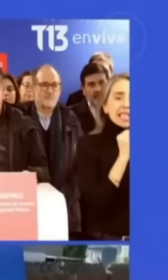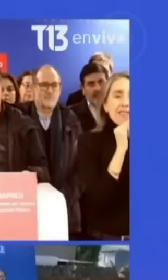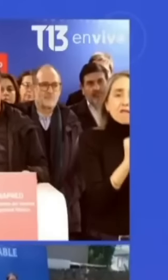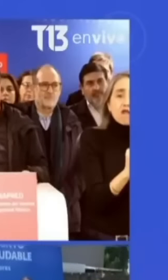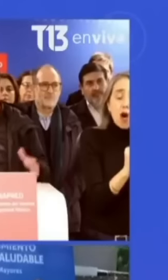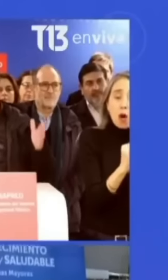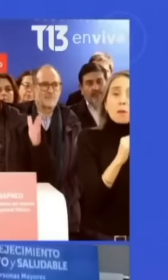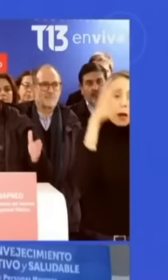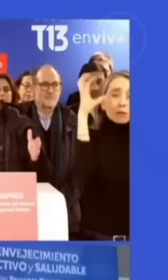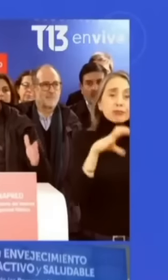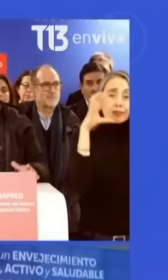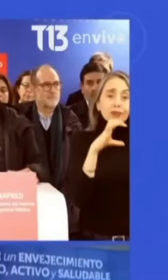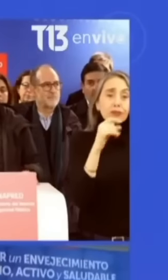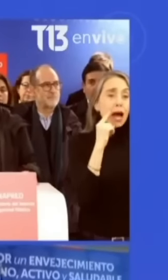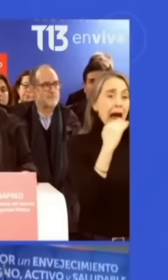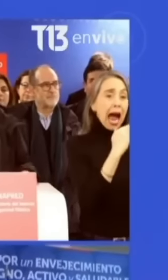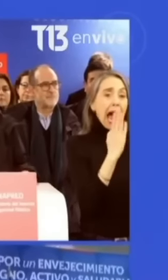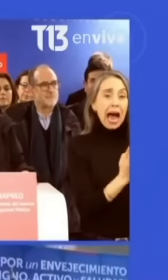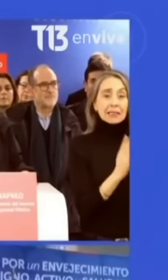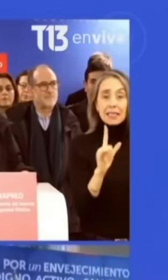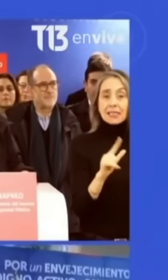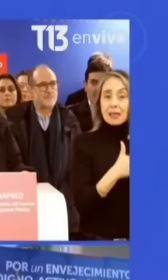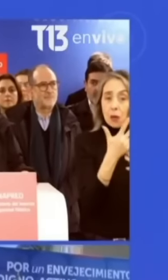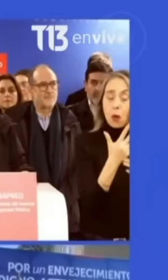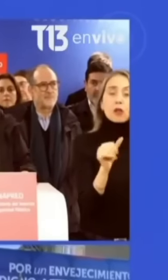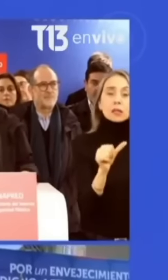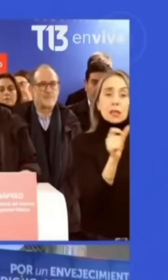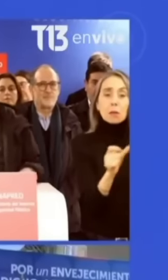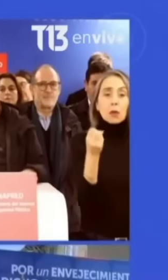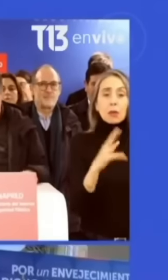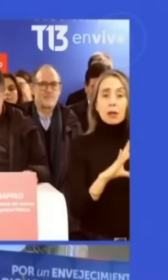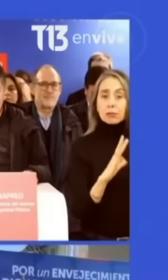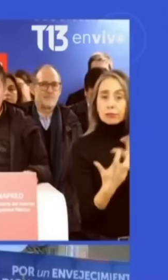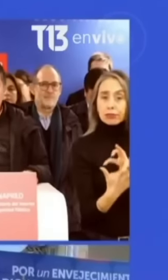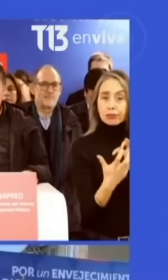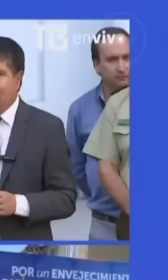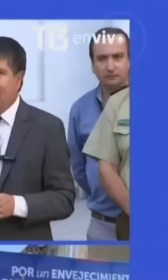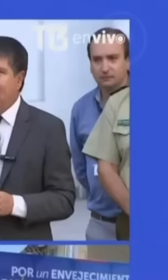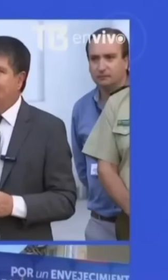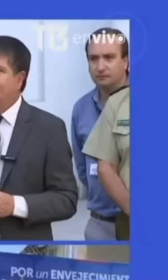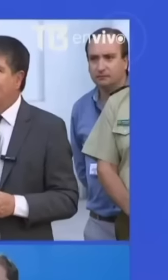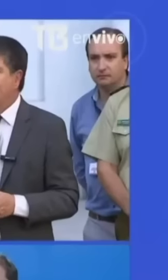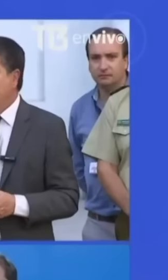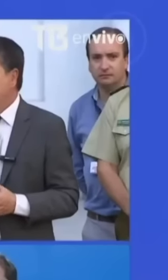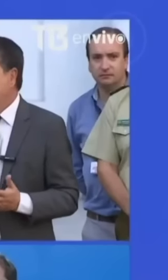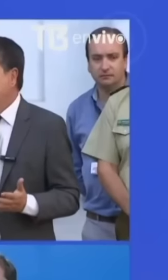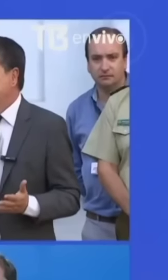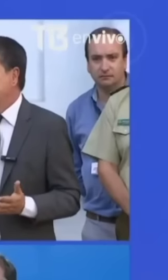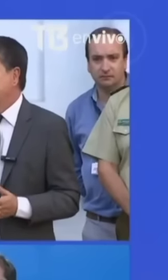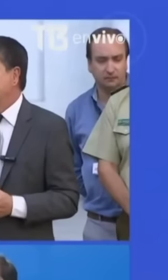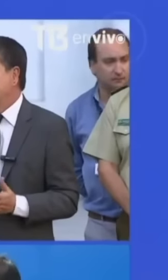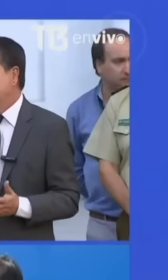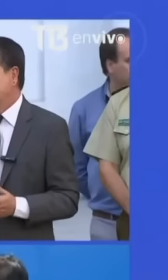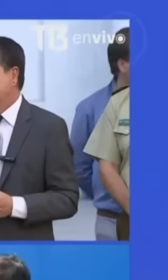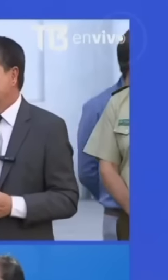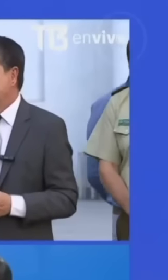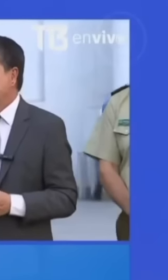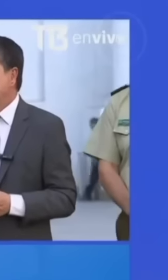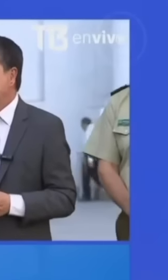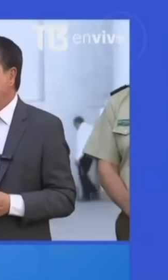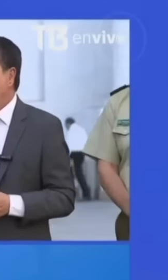el señor presidente no estaba obligado a denunciar una vez más el caso de acoso sexual, si es que efectivamente existía